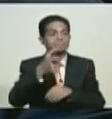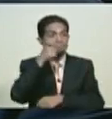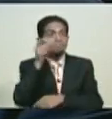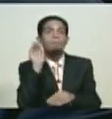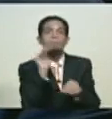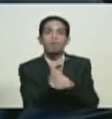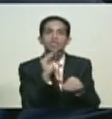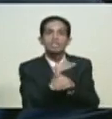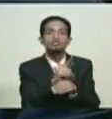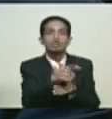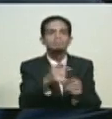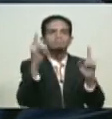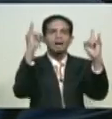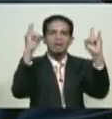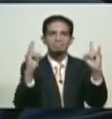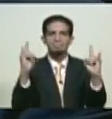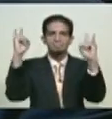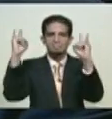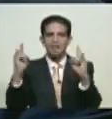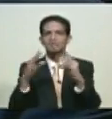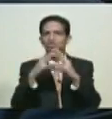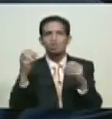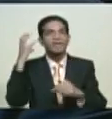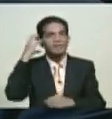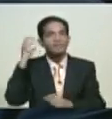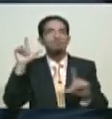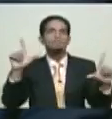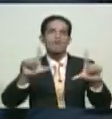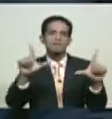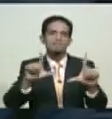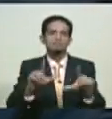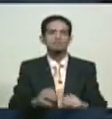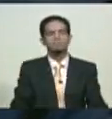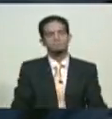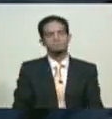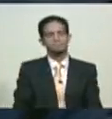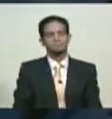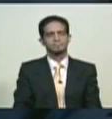de los equipos de todas las emisoras de radio y televisión del país presidente